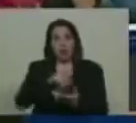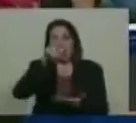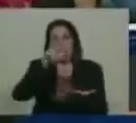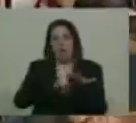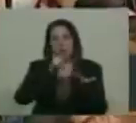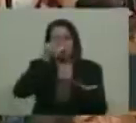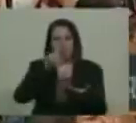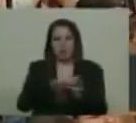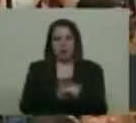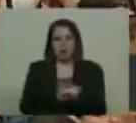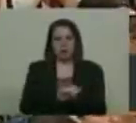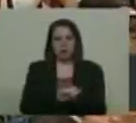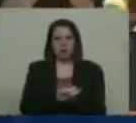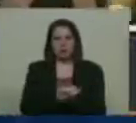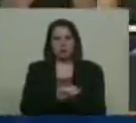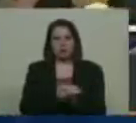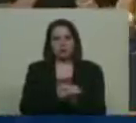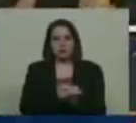¡Aprobado!